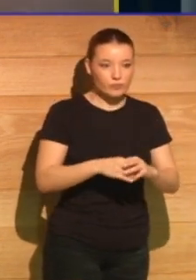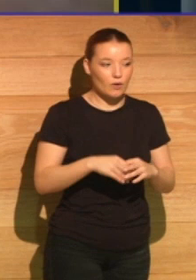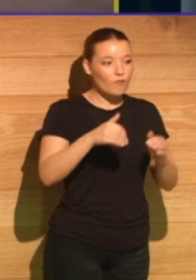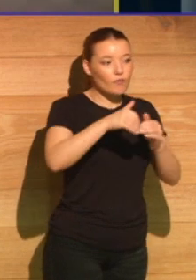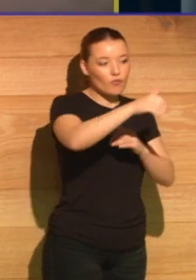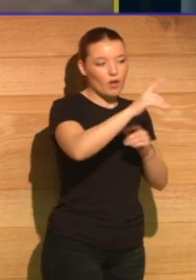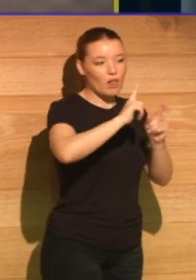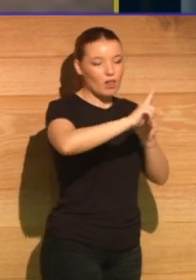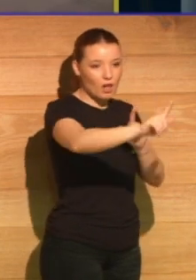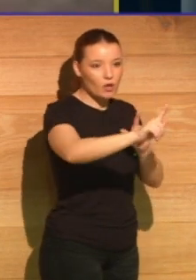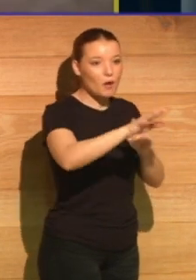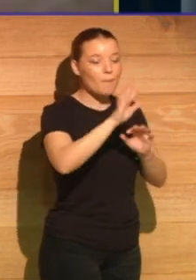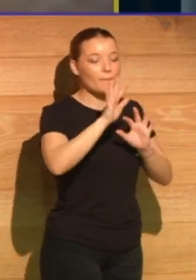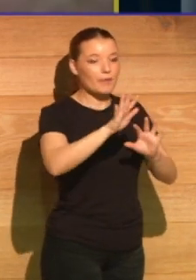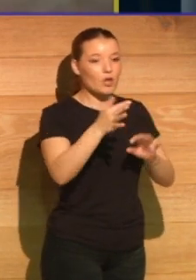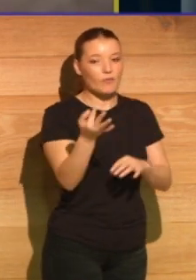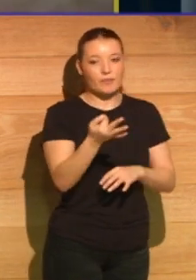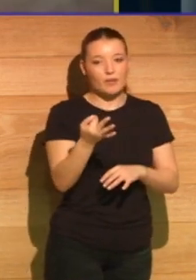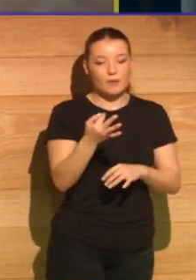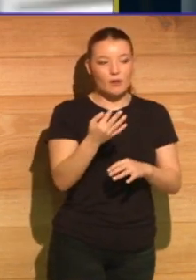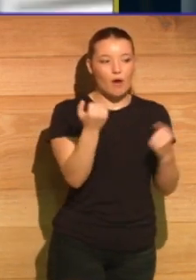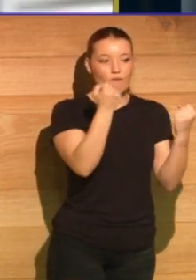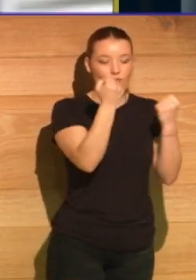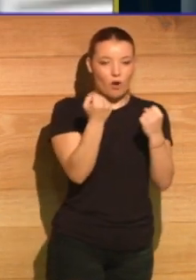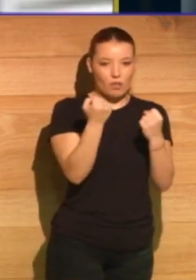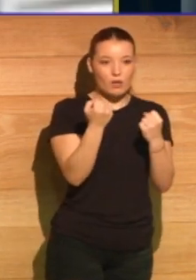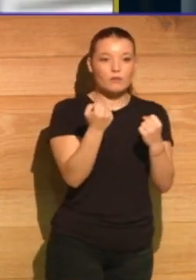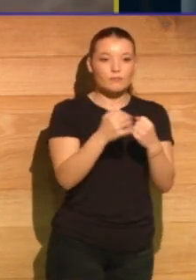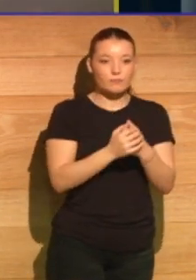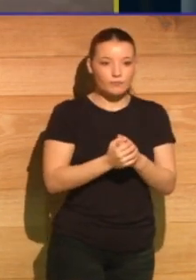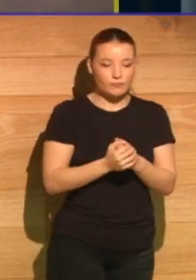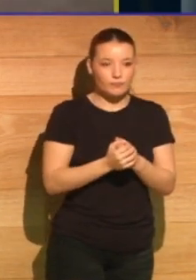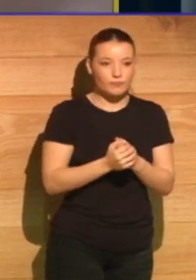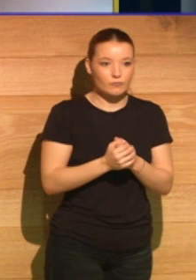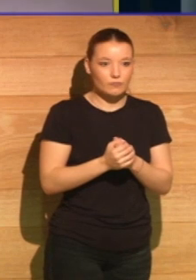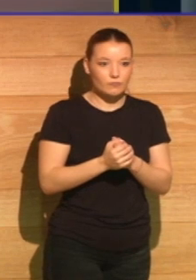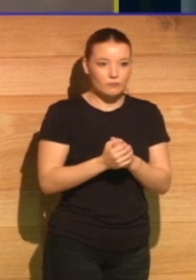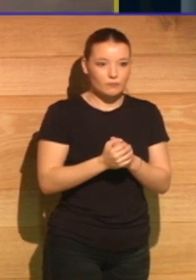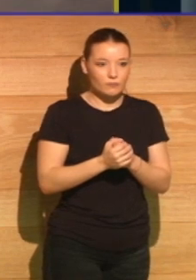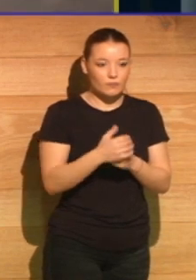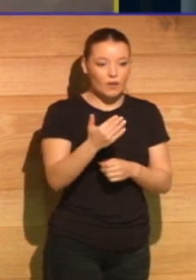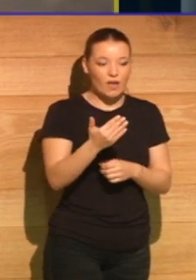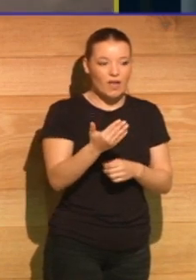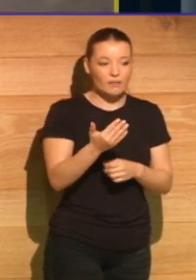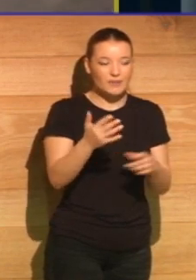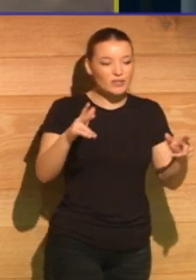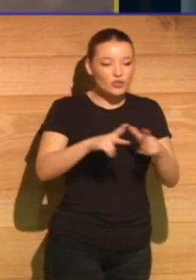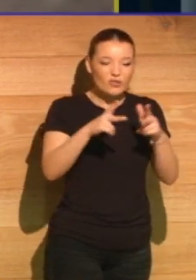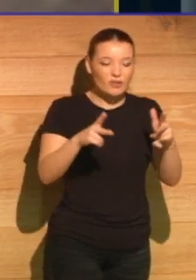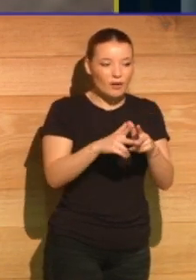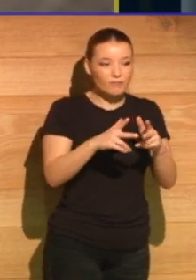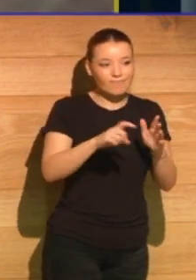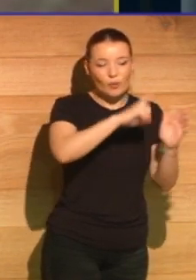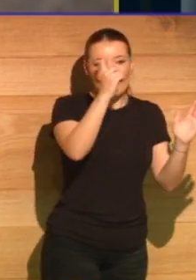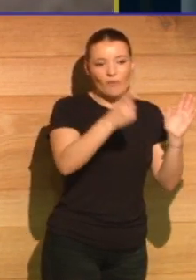por ahora lo que hay que hacer es afianzar y convertirlos en algo que convoque a toda la sociedad, no solo a la